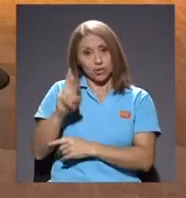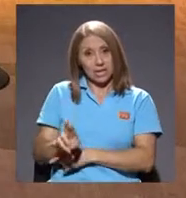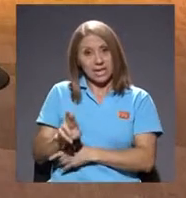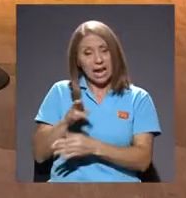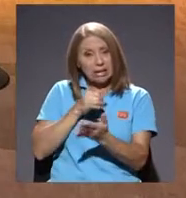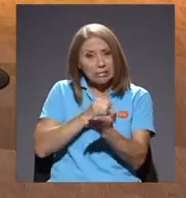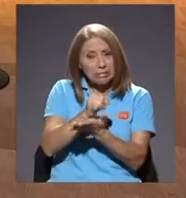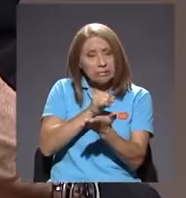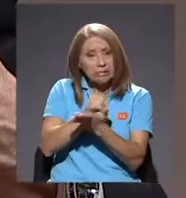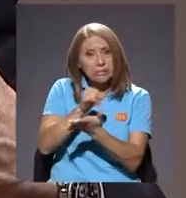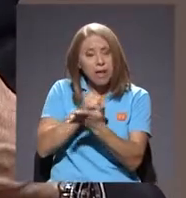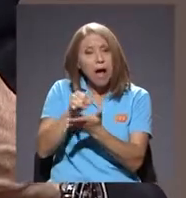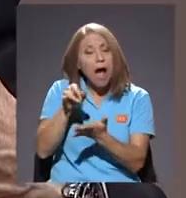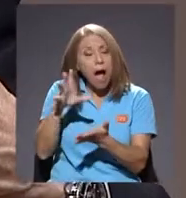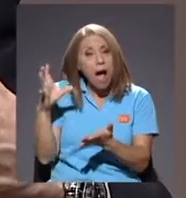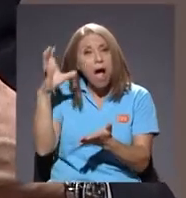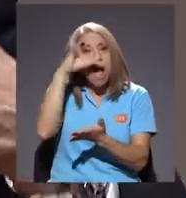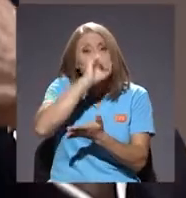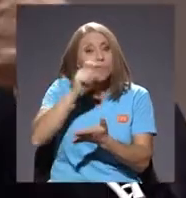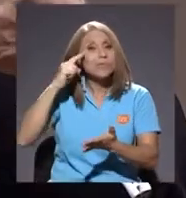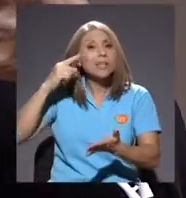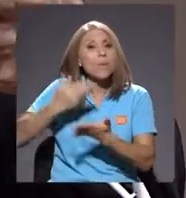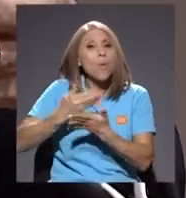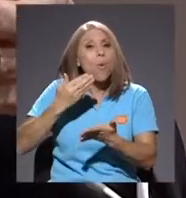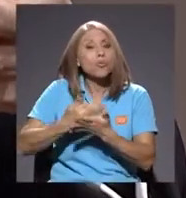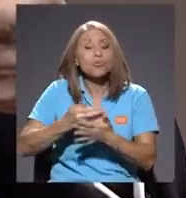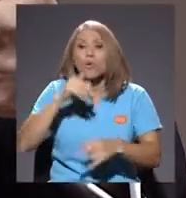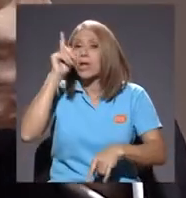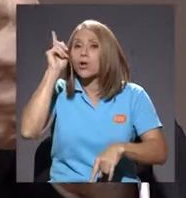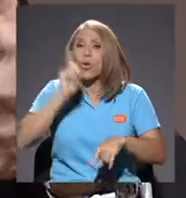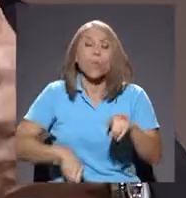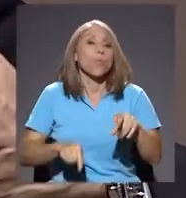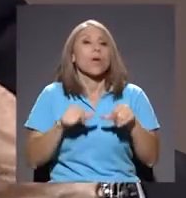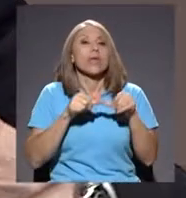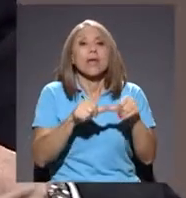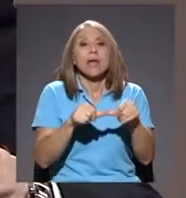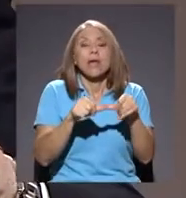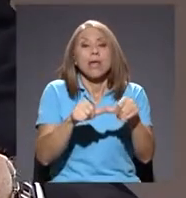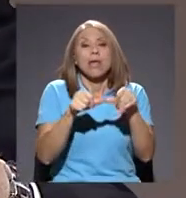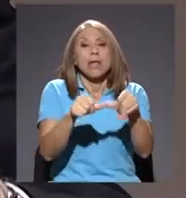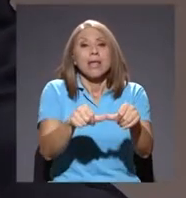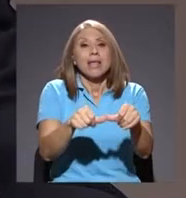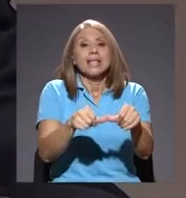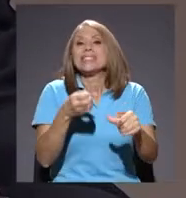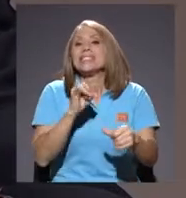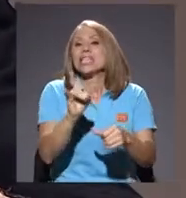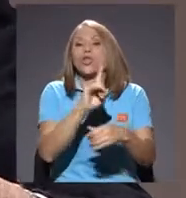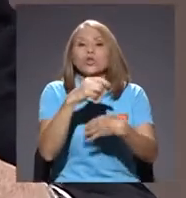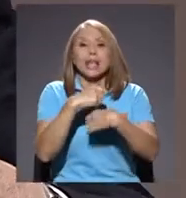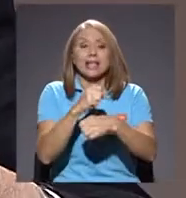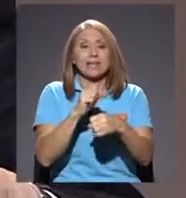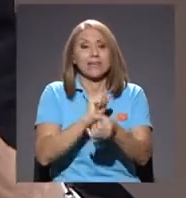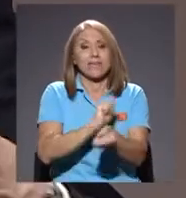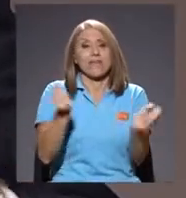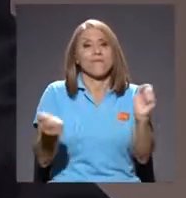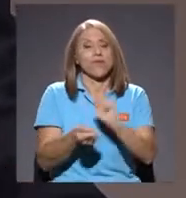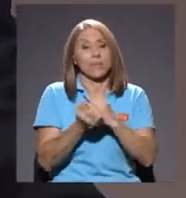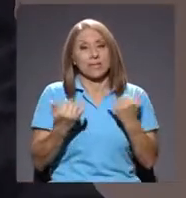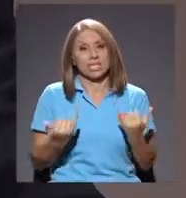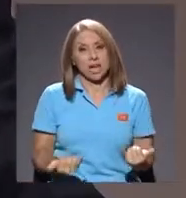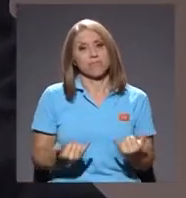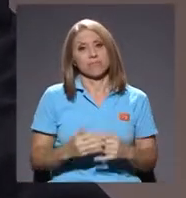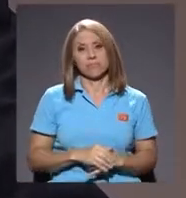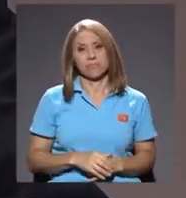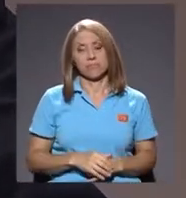que no tiene capacidad de mantenerse ando sus y sus envíos de adelante si no se hacen reformas ya y que el ses